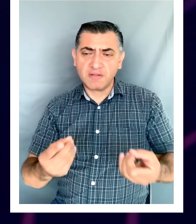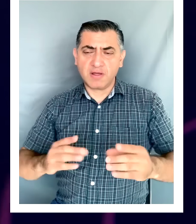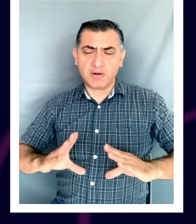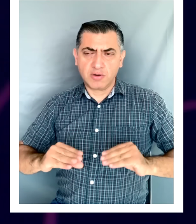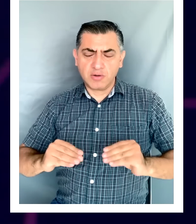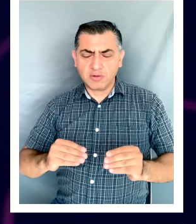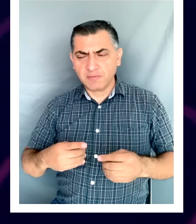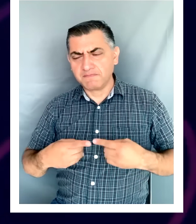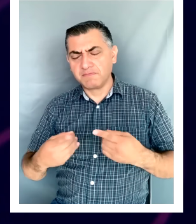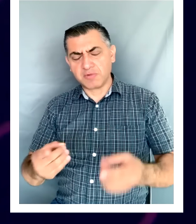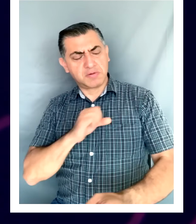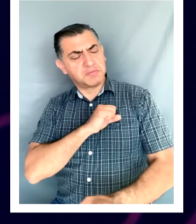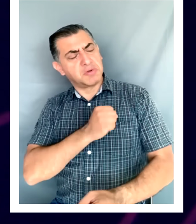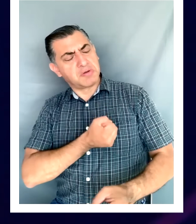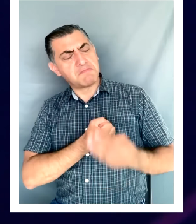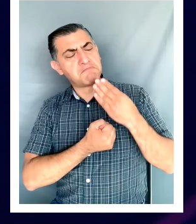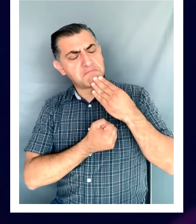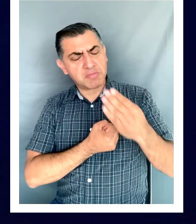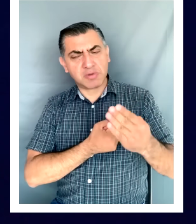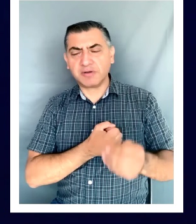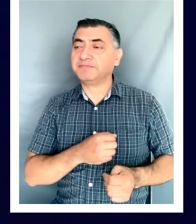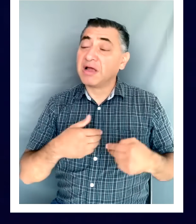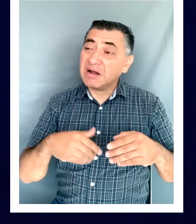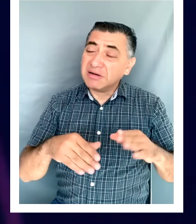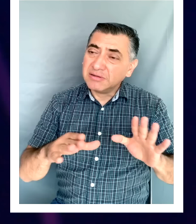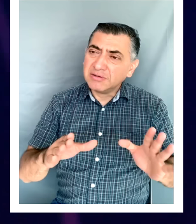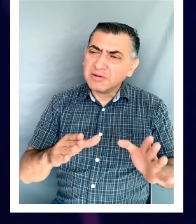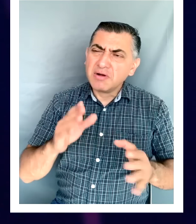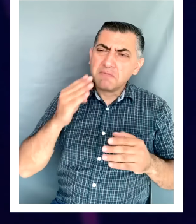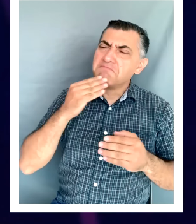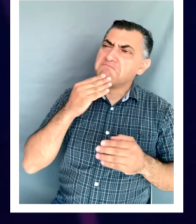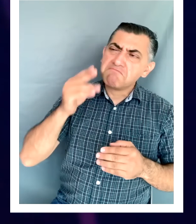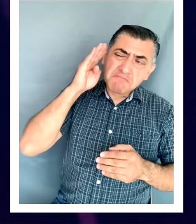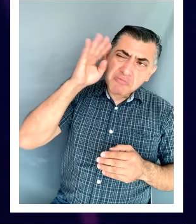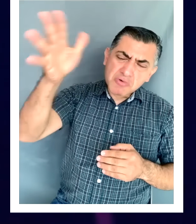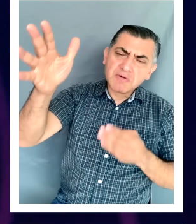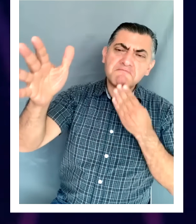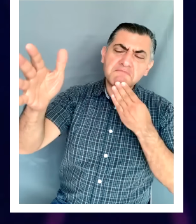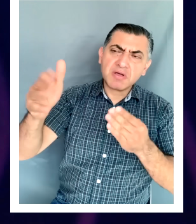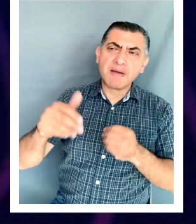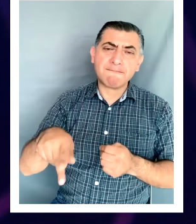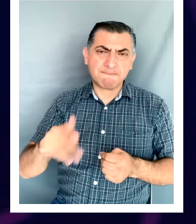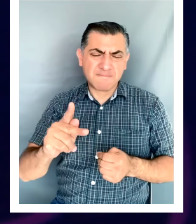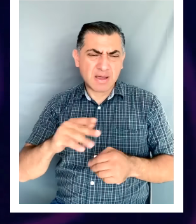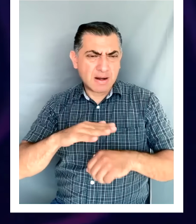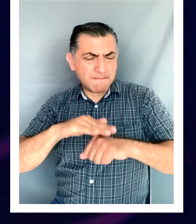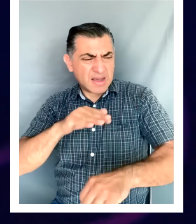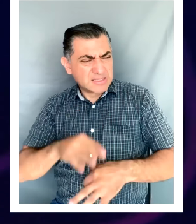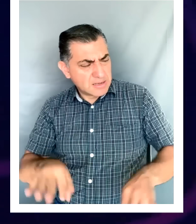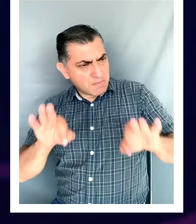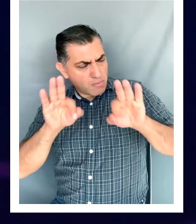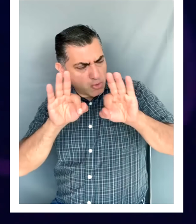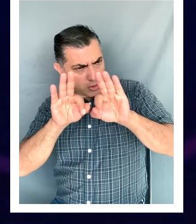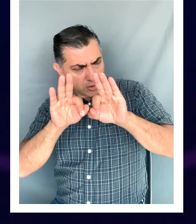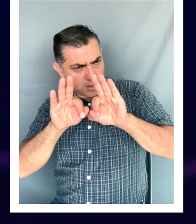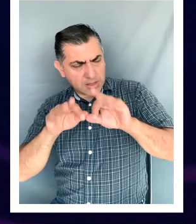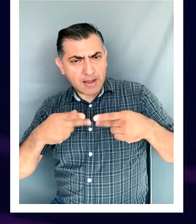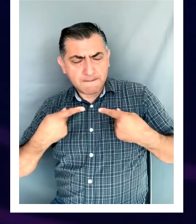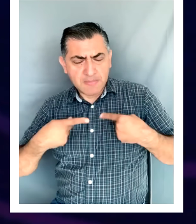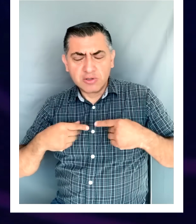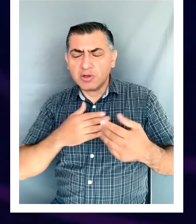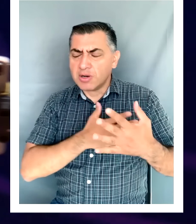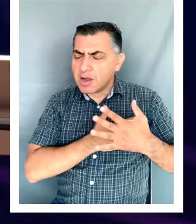ustedes mantenerlos sanos Bien por ustedes quizá pensar en un futuro bien por ustedes pero la tarea esencial de aquellos que amamos a Jesús